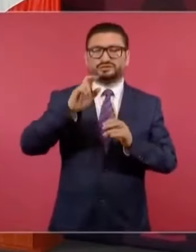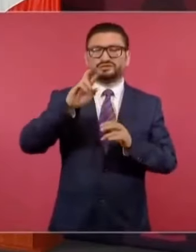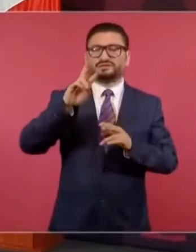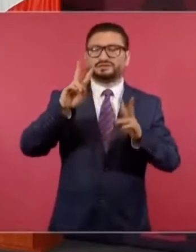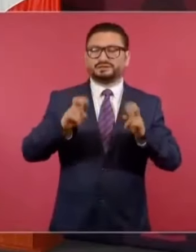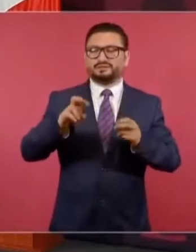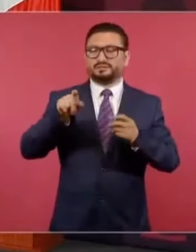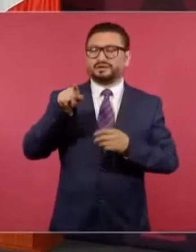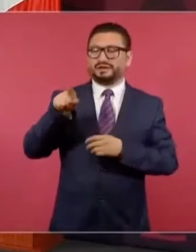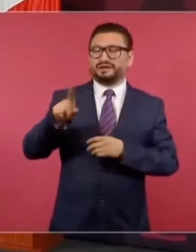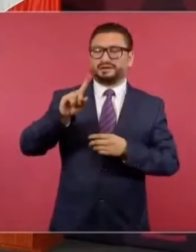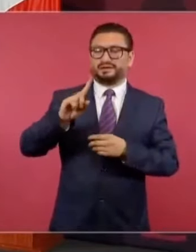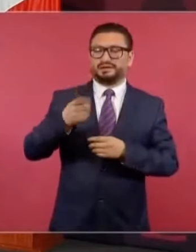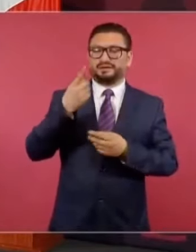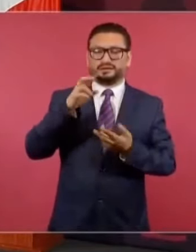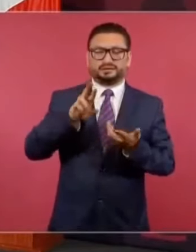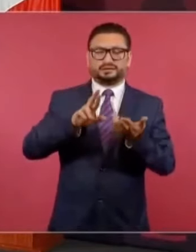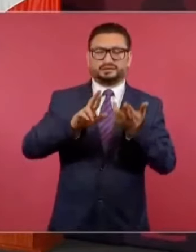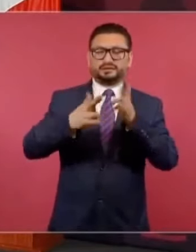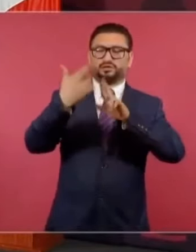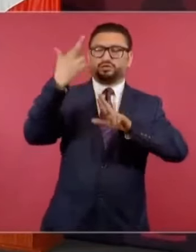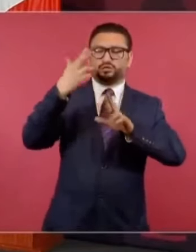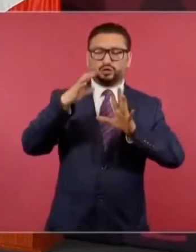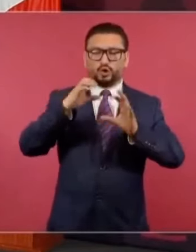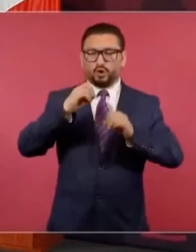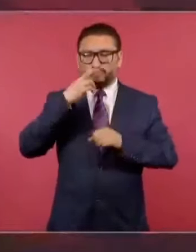revolucionario o Bandido